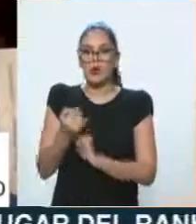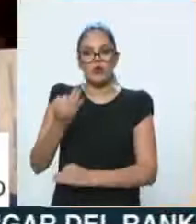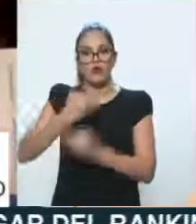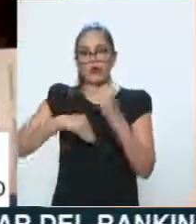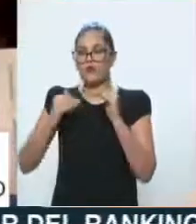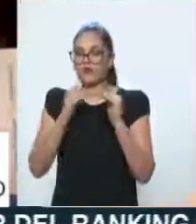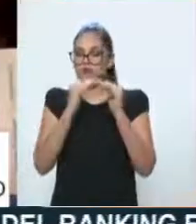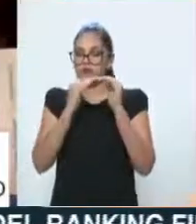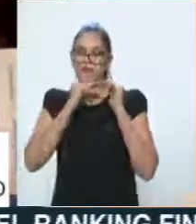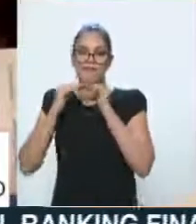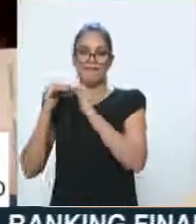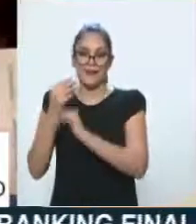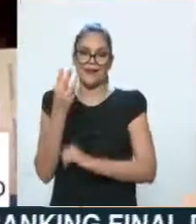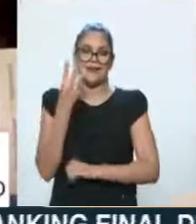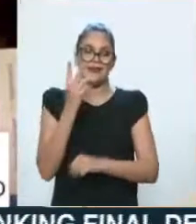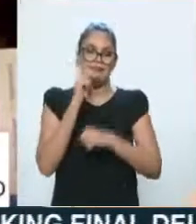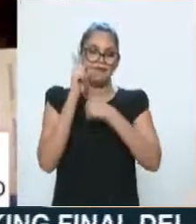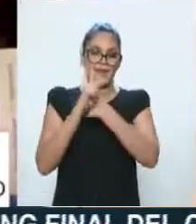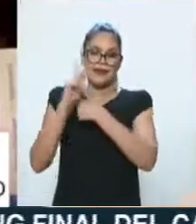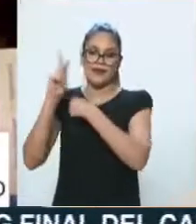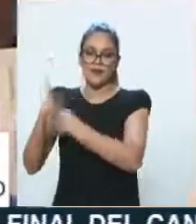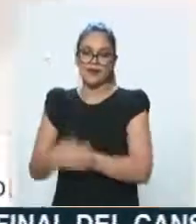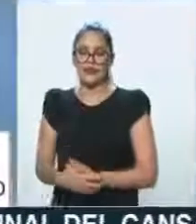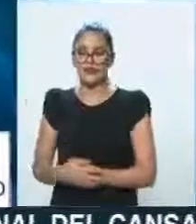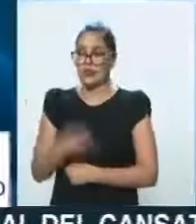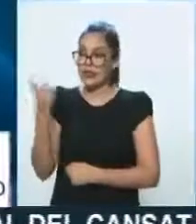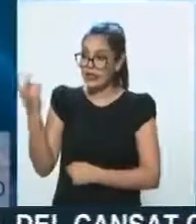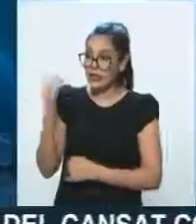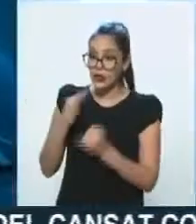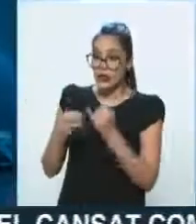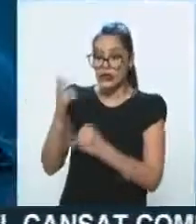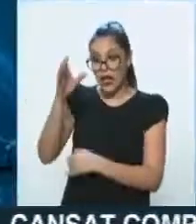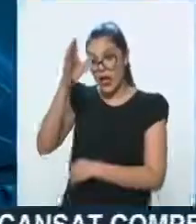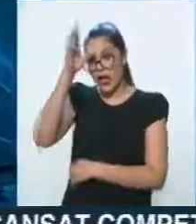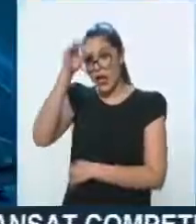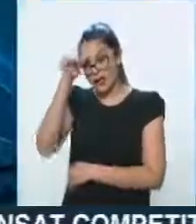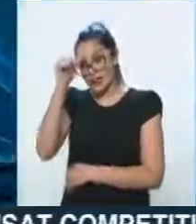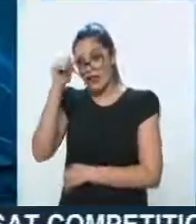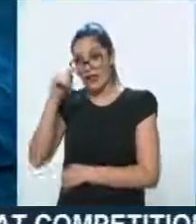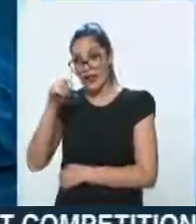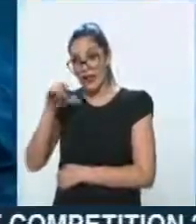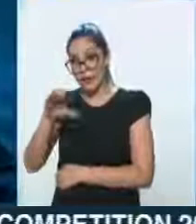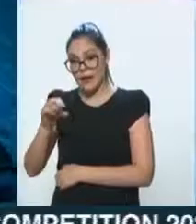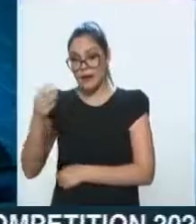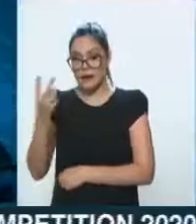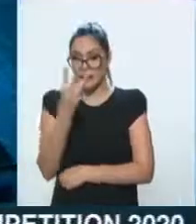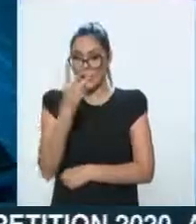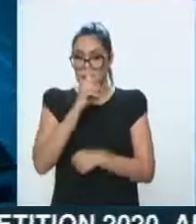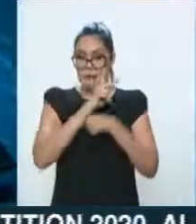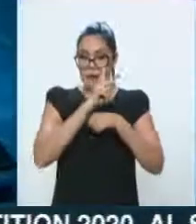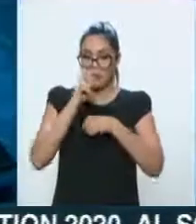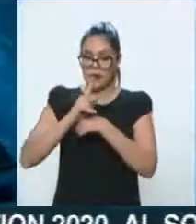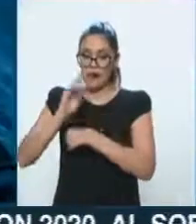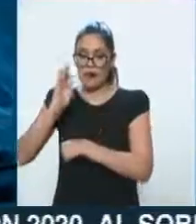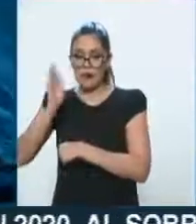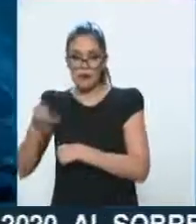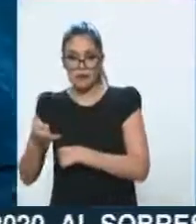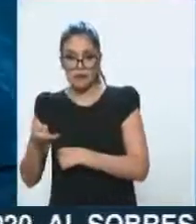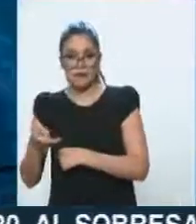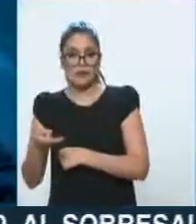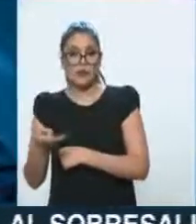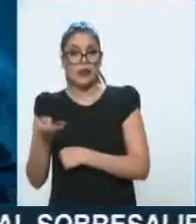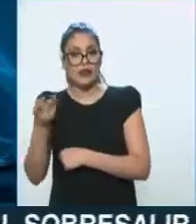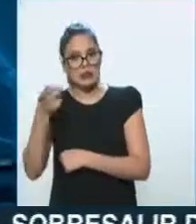México. Finalmente, Kenneth Smith, este acuerdo y lo que han cedido las tres partes representa